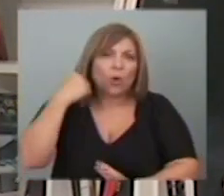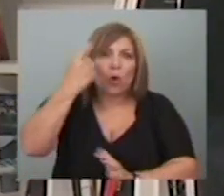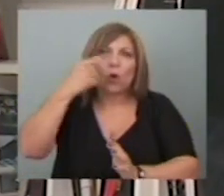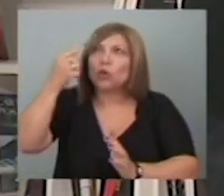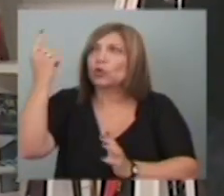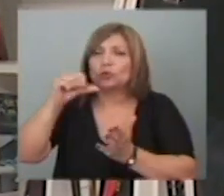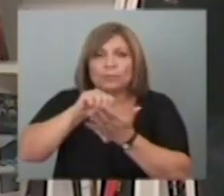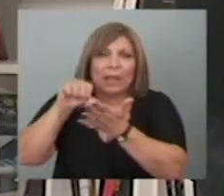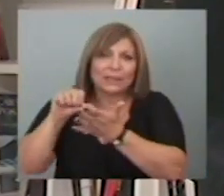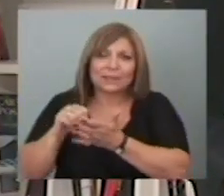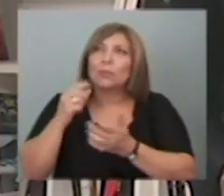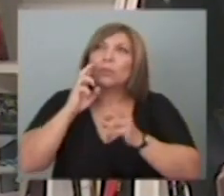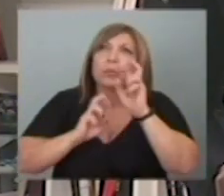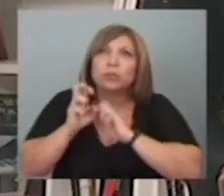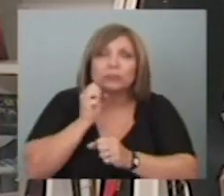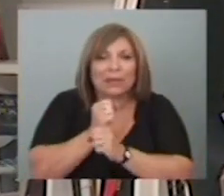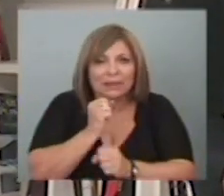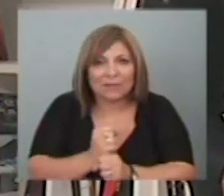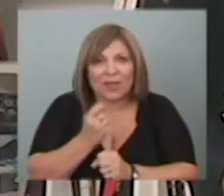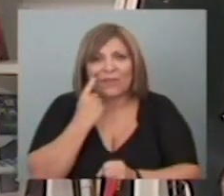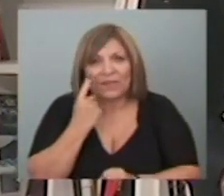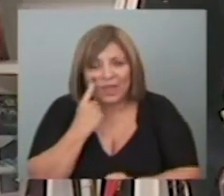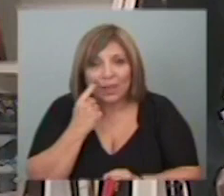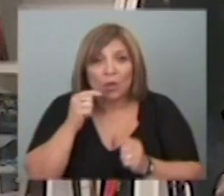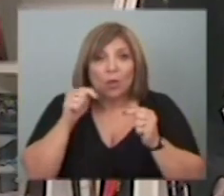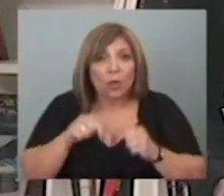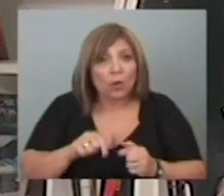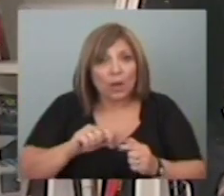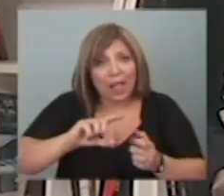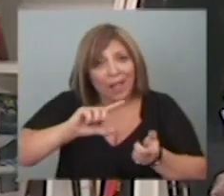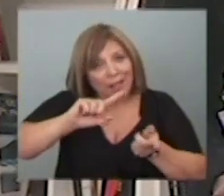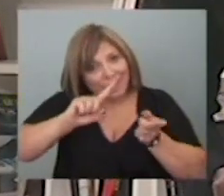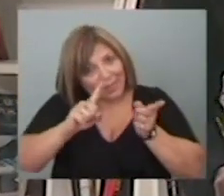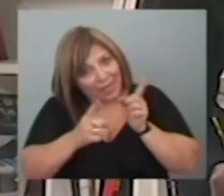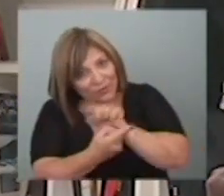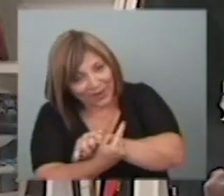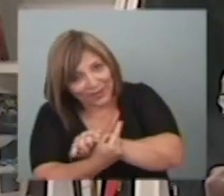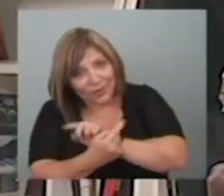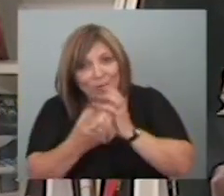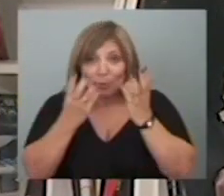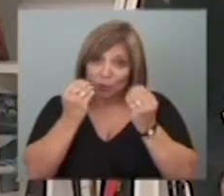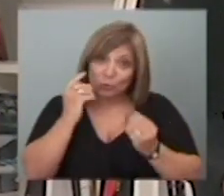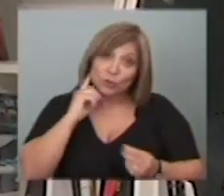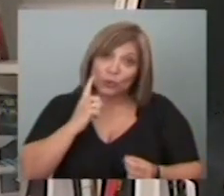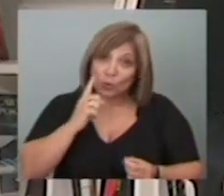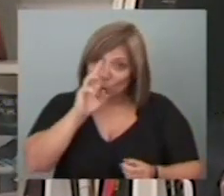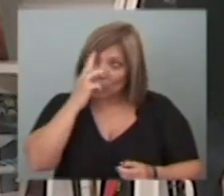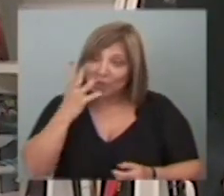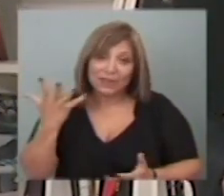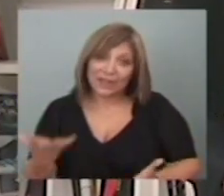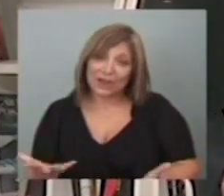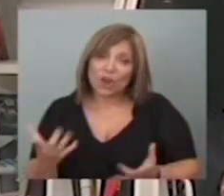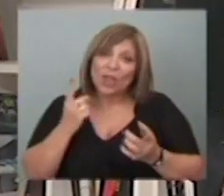mejores oportunidades, en busca de trabajo. Hoy la realidad se dio vuelta y muchos de esos uruguayos decidieron pegar la